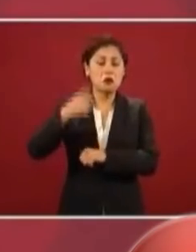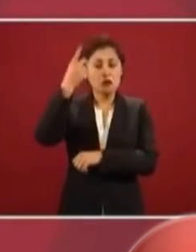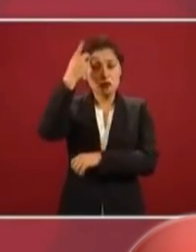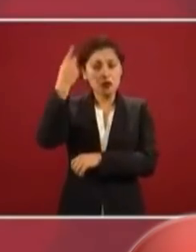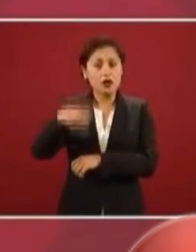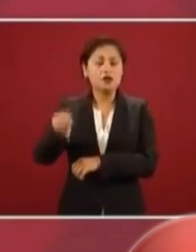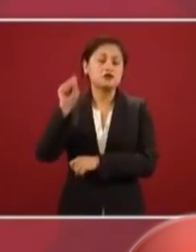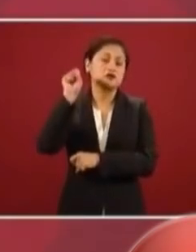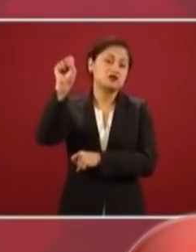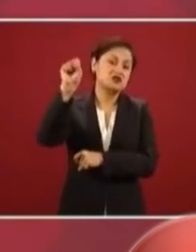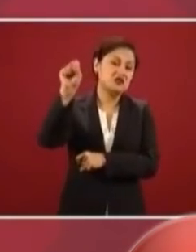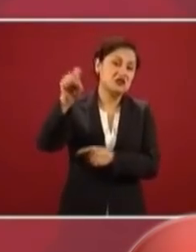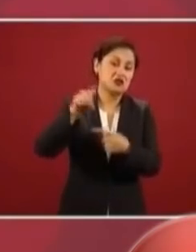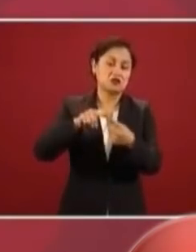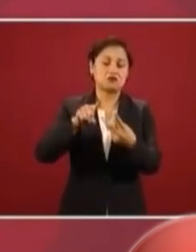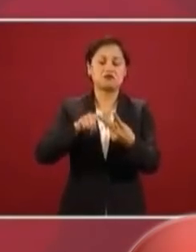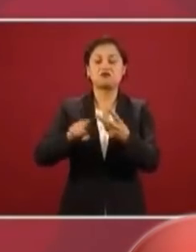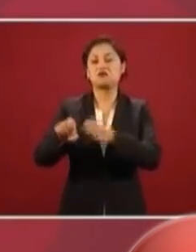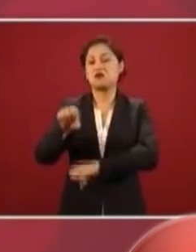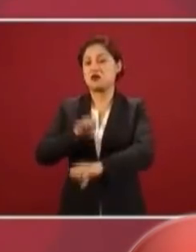de personas,